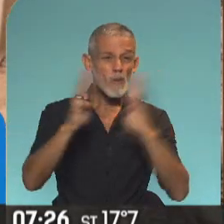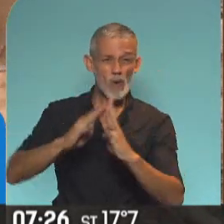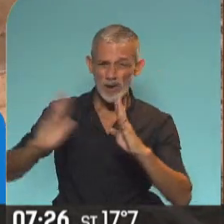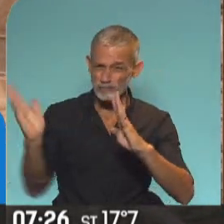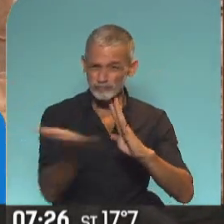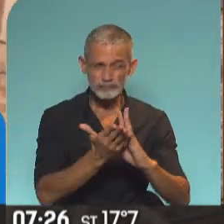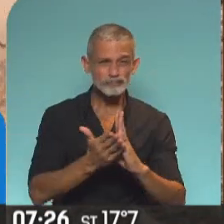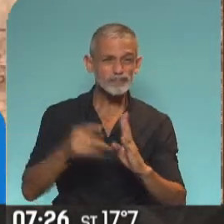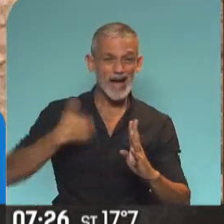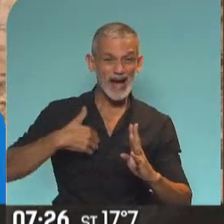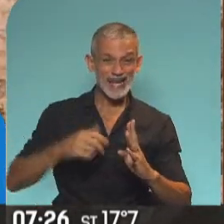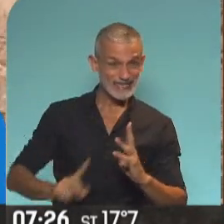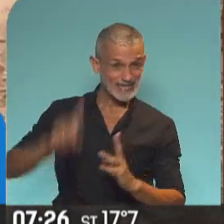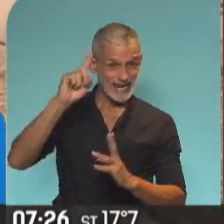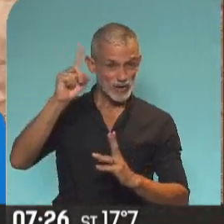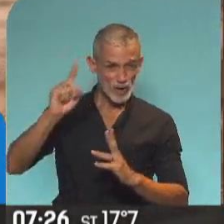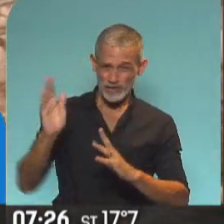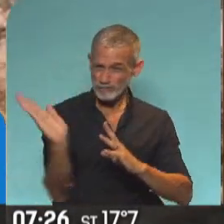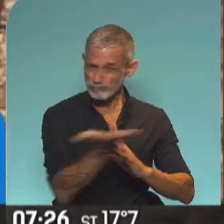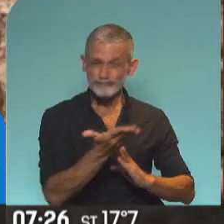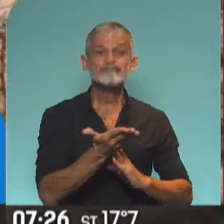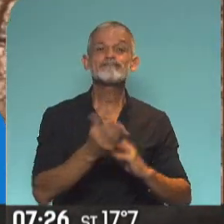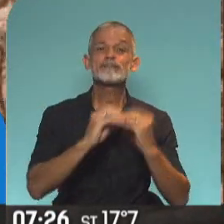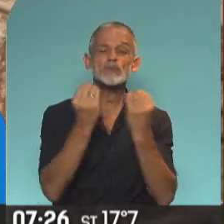en el norte de la Argentina alcanzó las